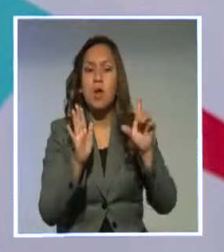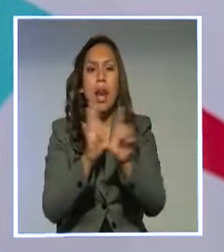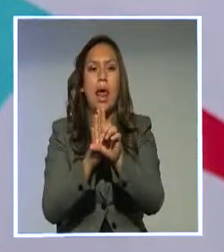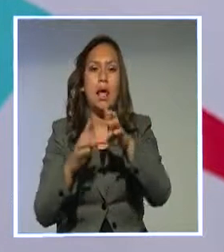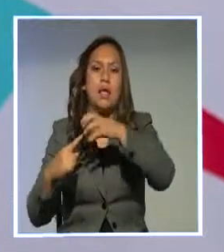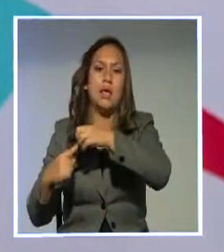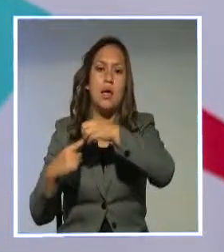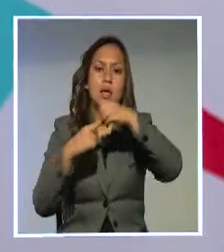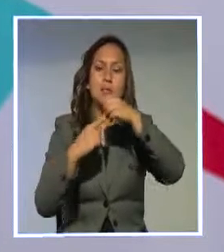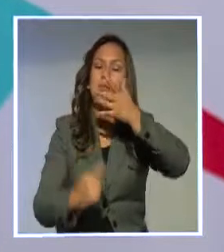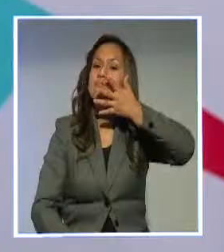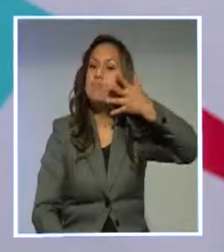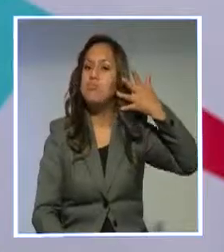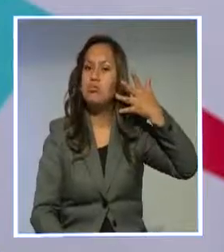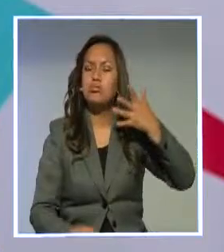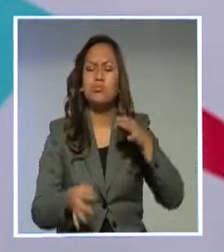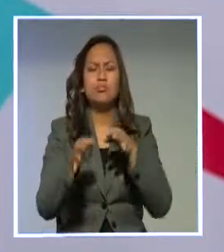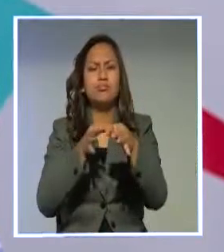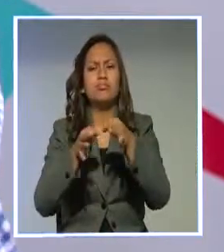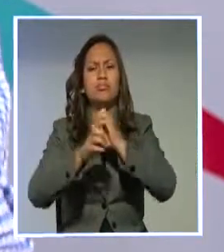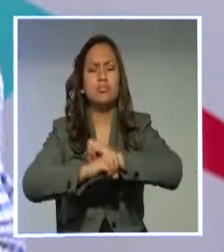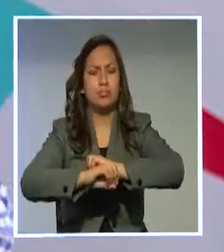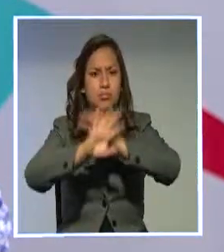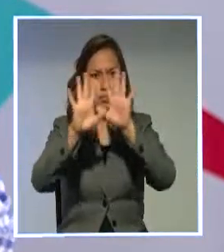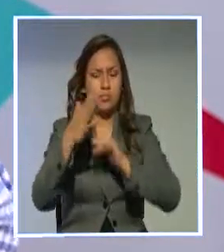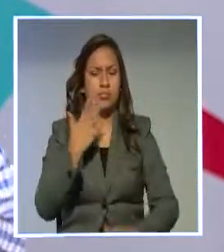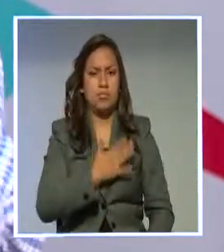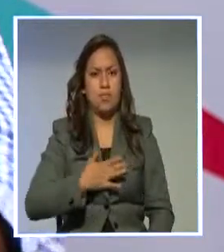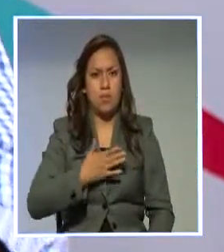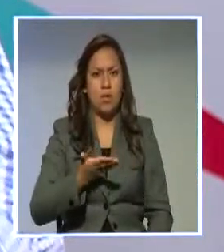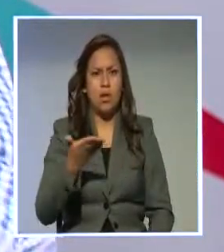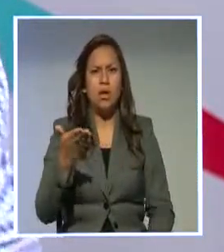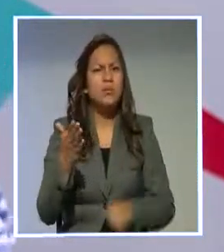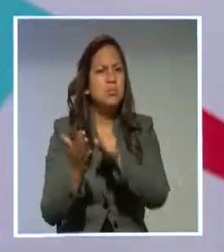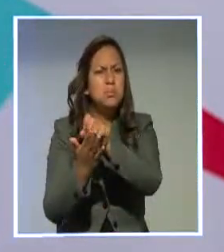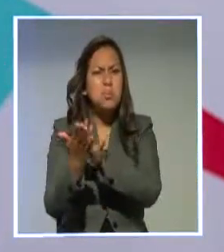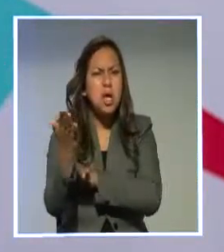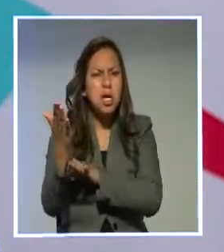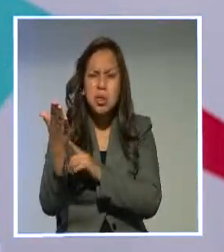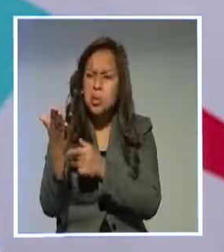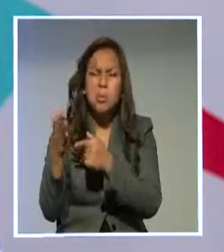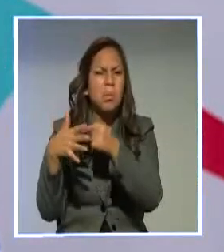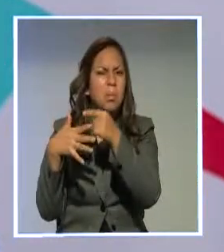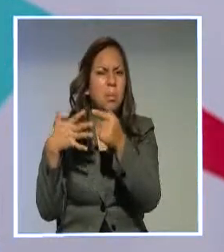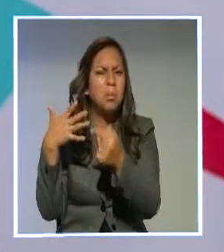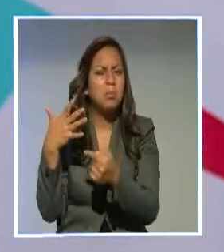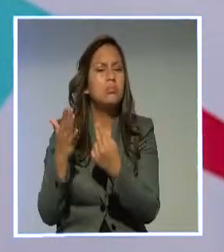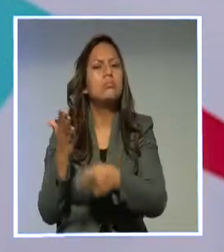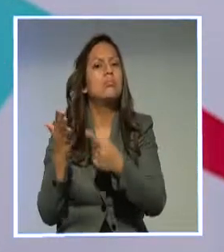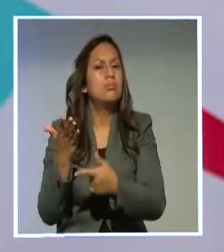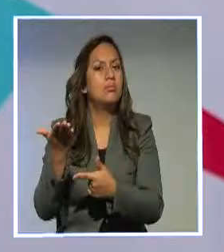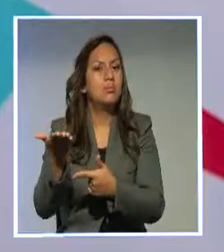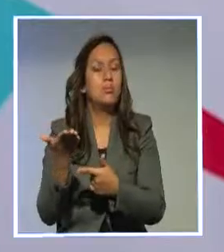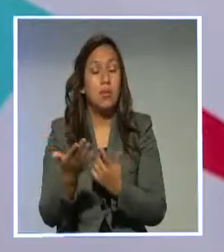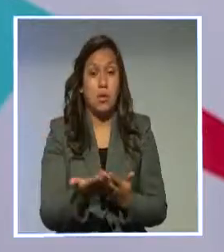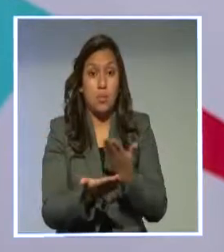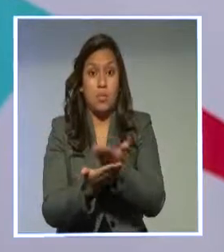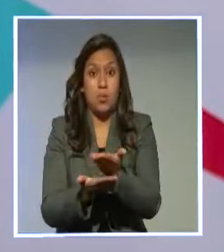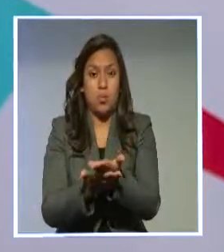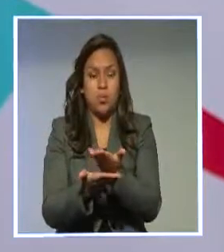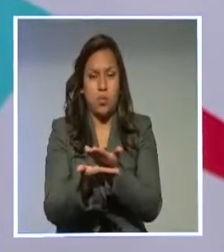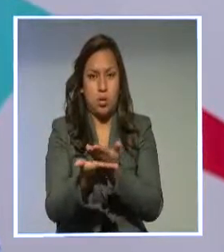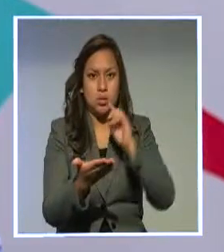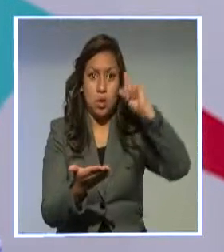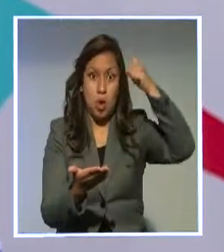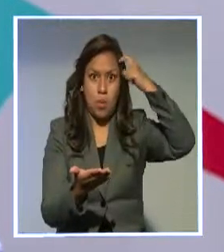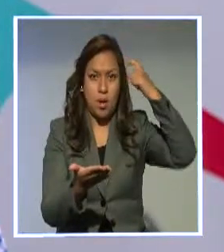de la Amazonía. A ver, cuéntenos un poquito sobre el contenido general y la propuesta que se tiene por parte de la función ejecutiva